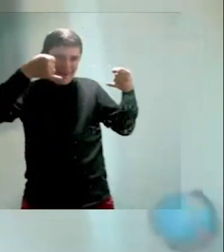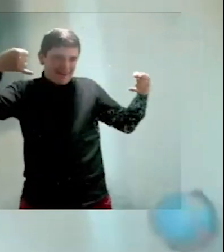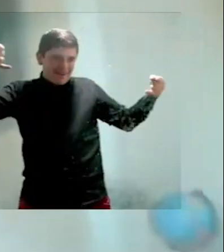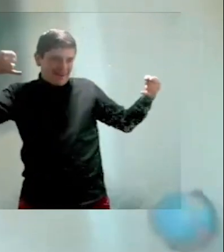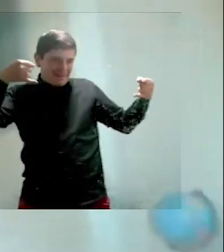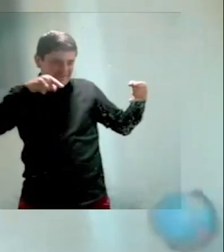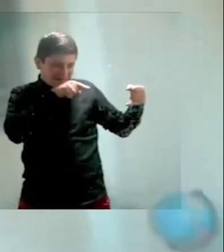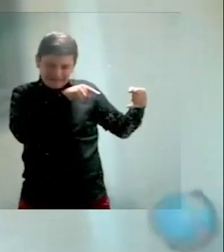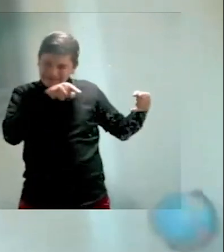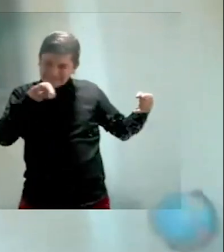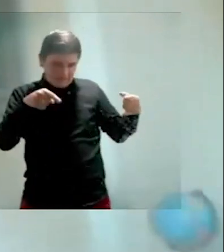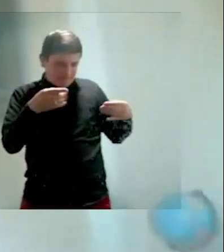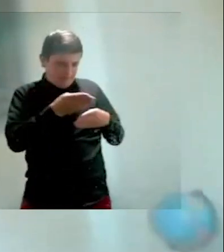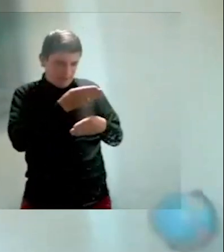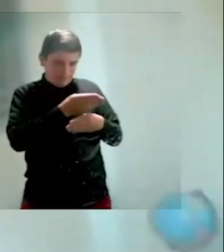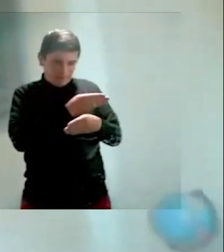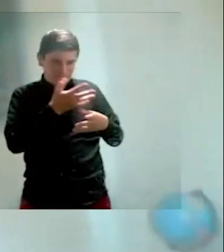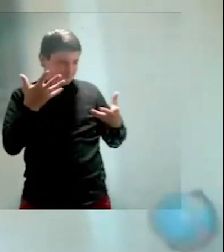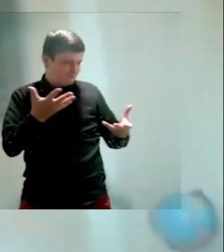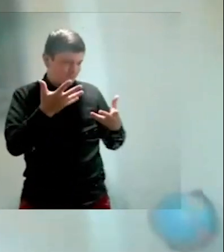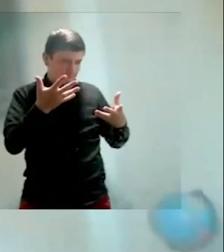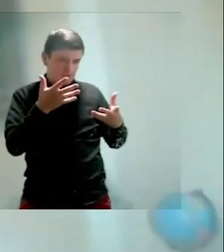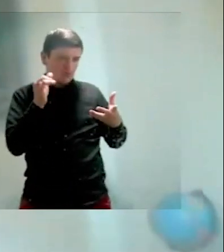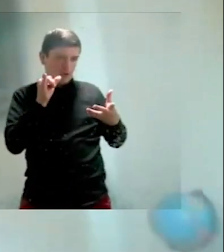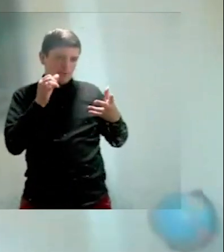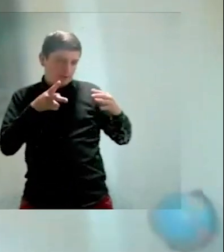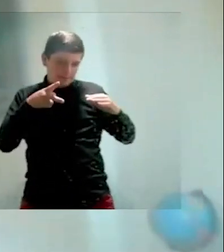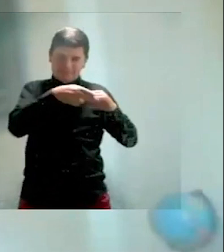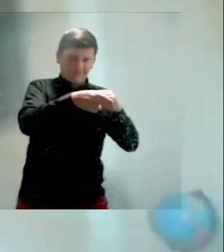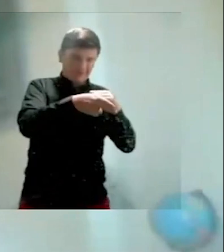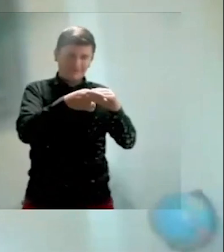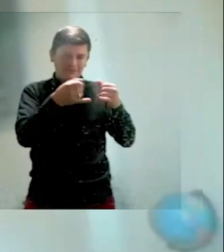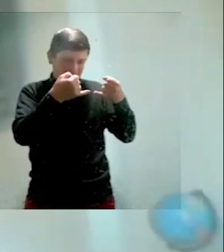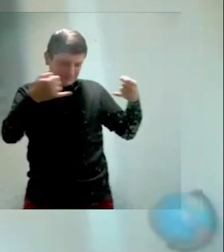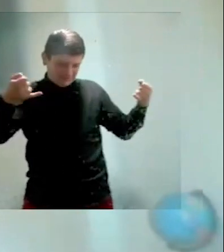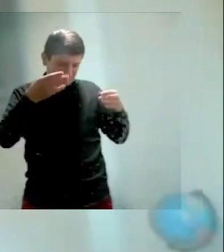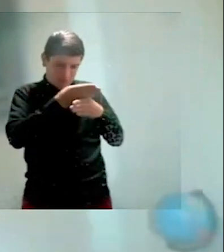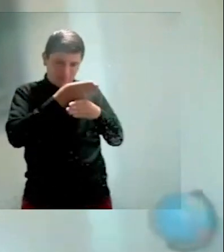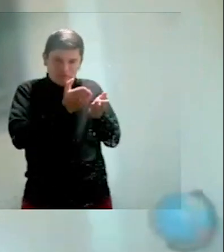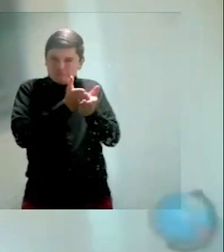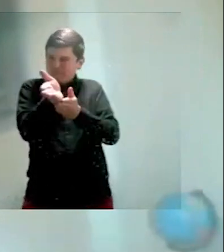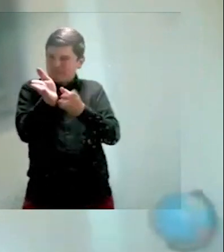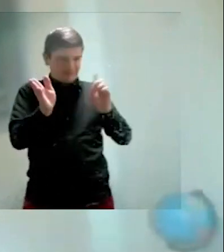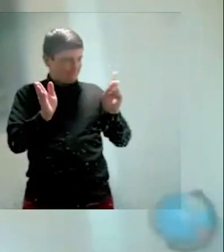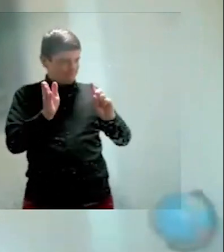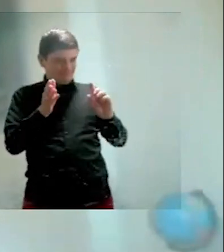la acción de tutela, particularmente en las sentencias